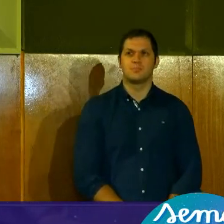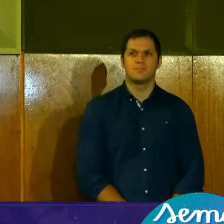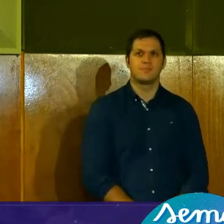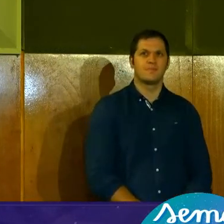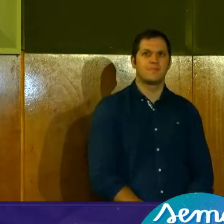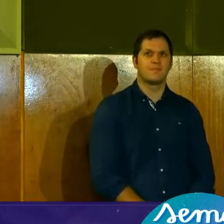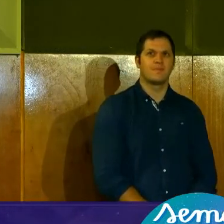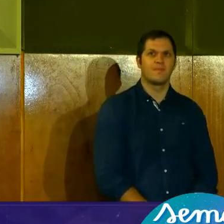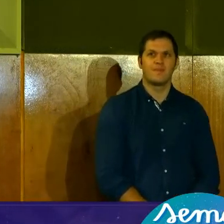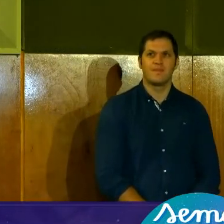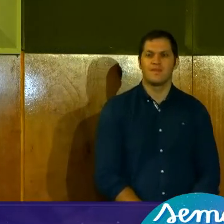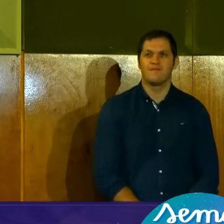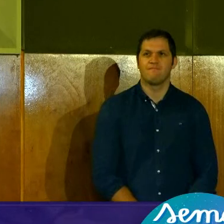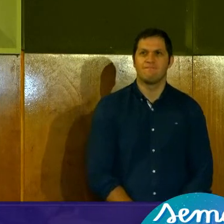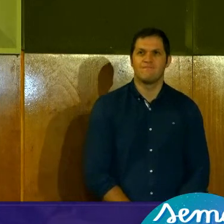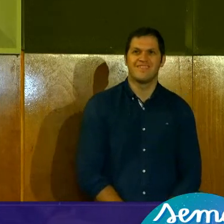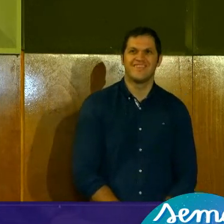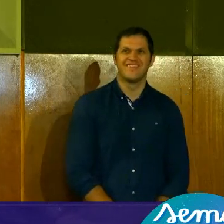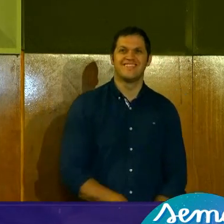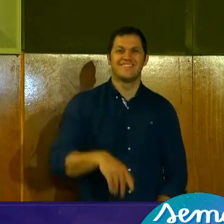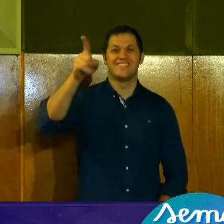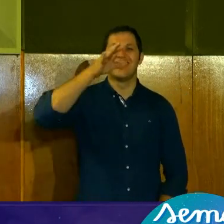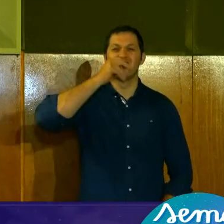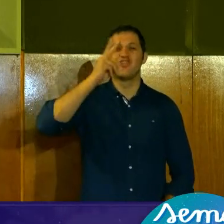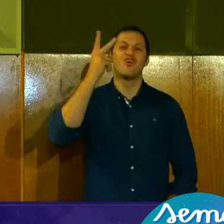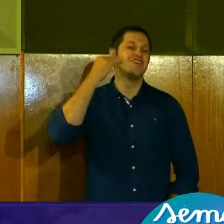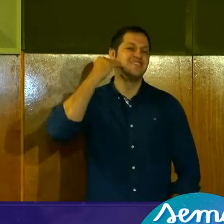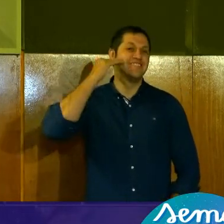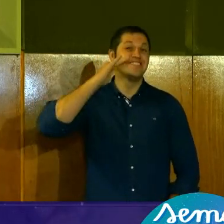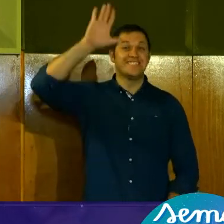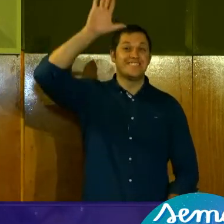que hayan retenido en esta charla